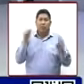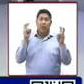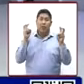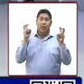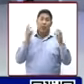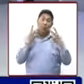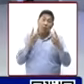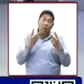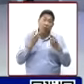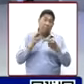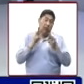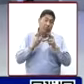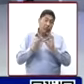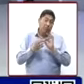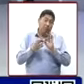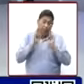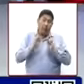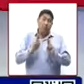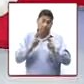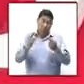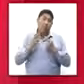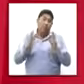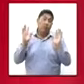se respeta o no de acá en adelante.